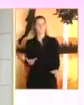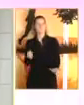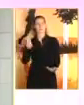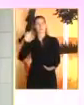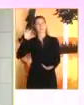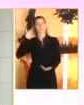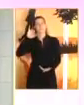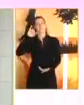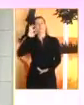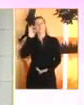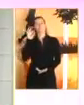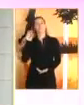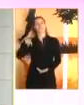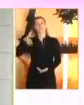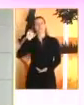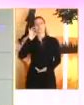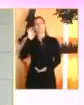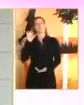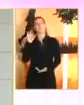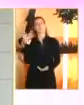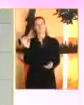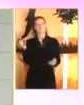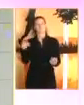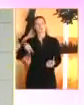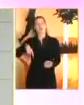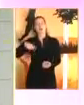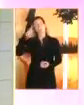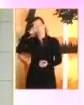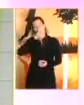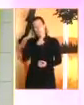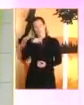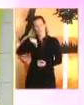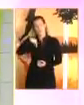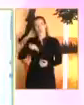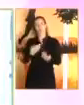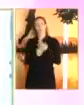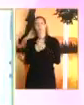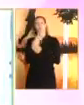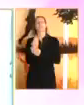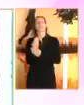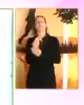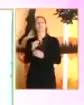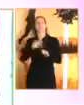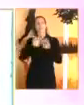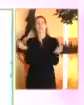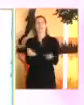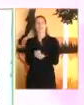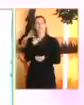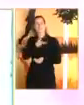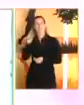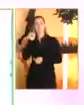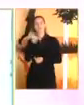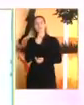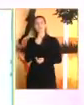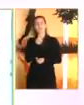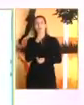la peritonitis y les recordamos que hoy es el Día Mundial de las Personas Sordas y está traduciendo en esta ocasión, en este